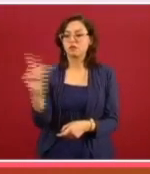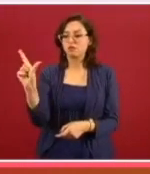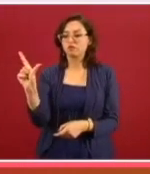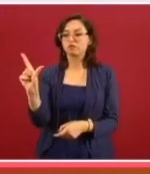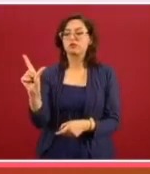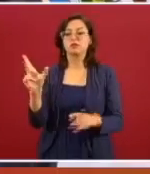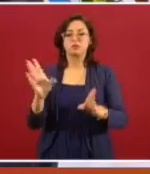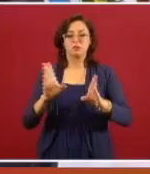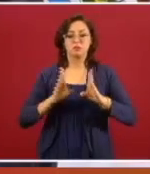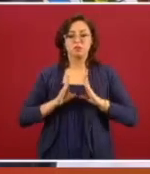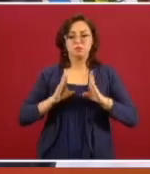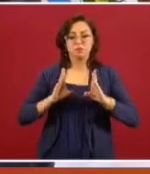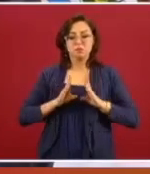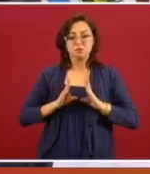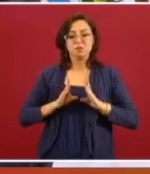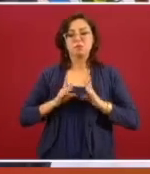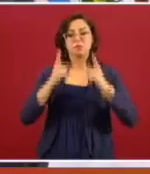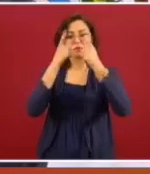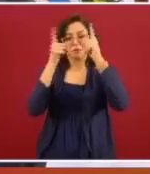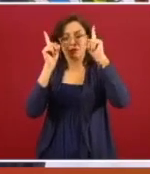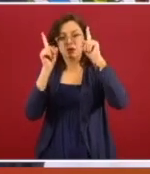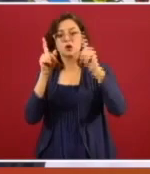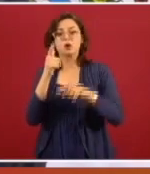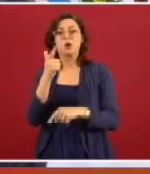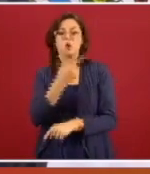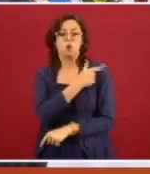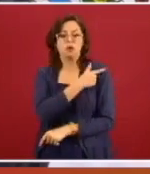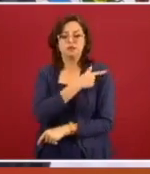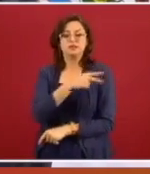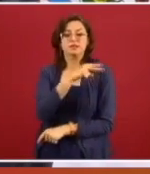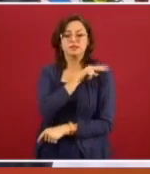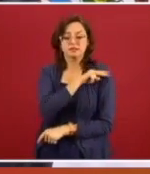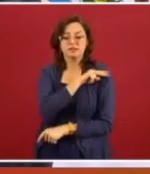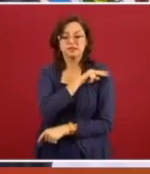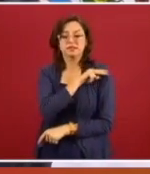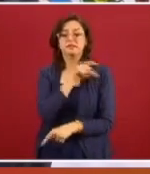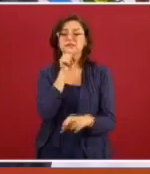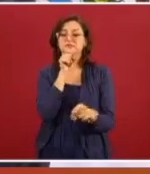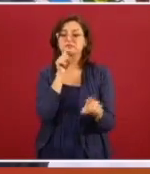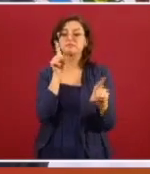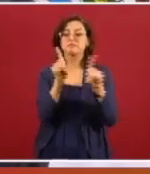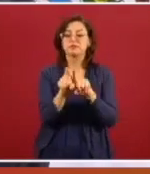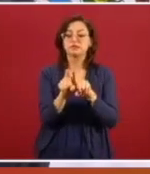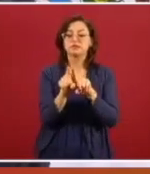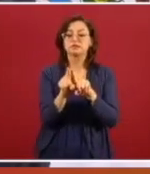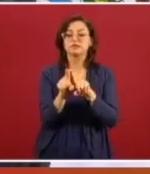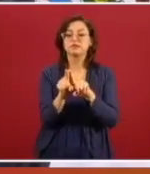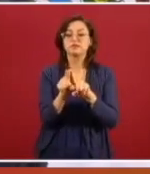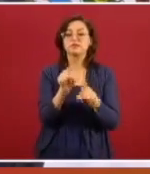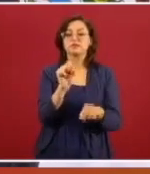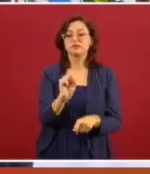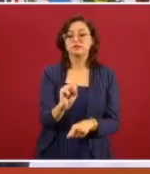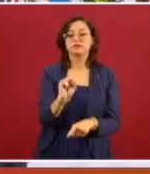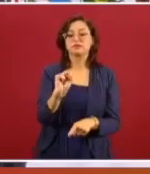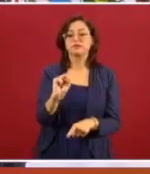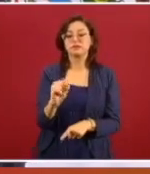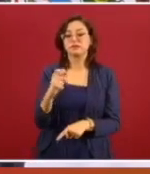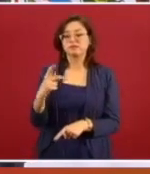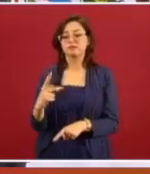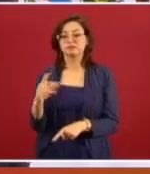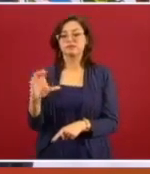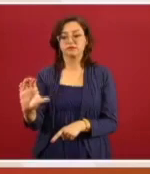Ejército, la Guardia Nacional y la Secretaría de Seguridad